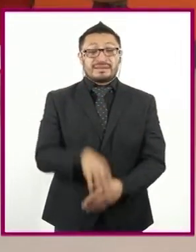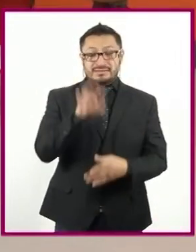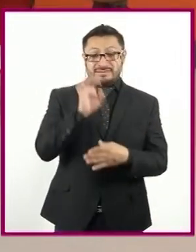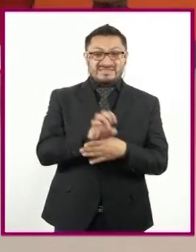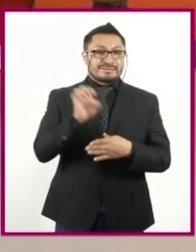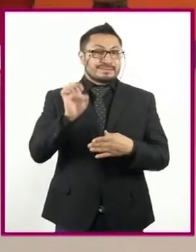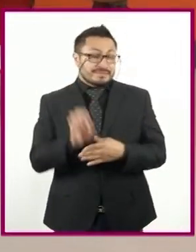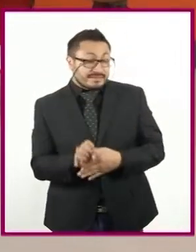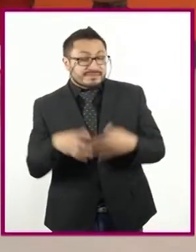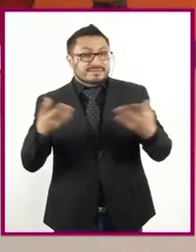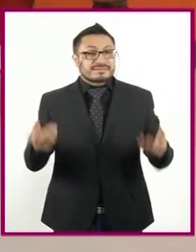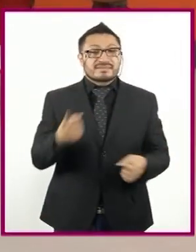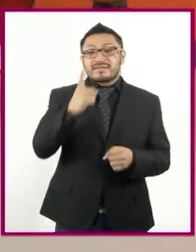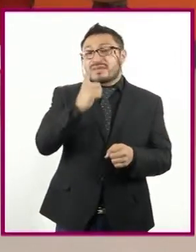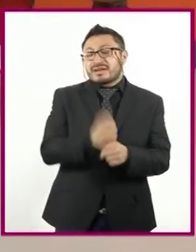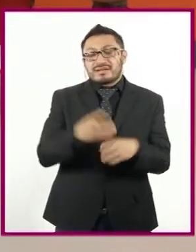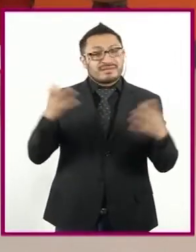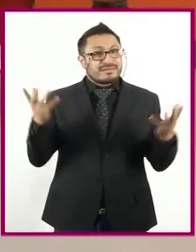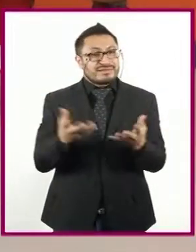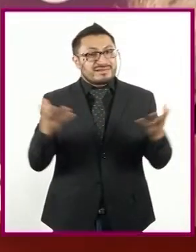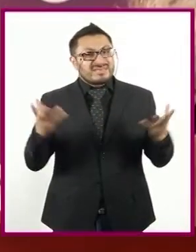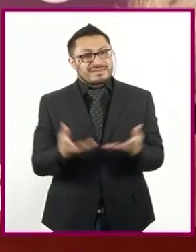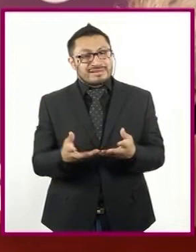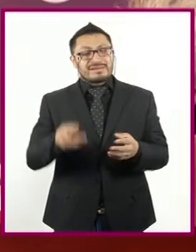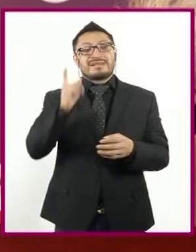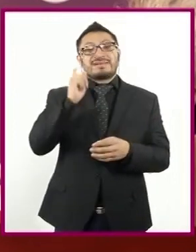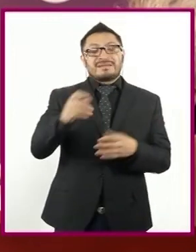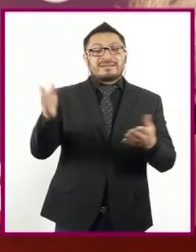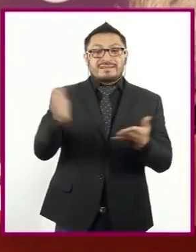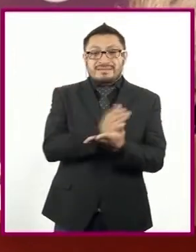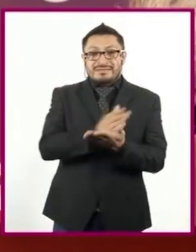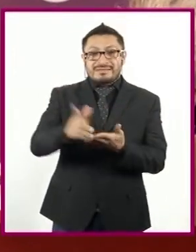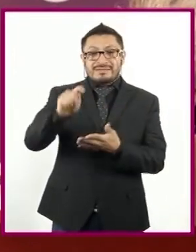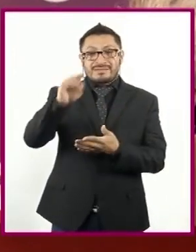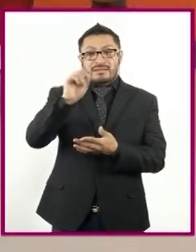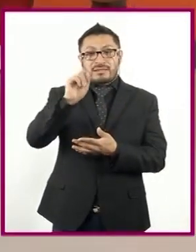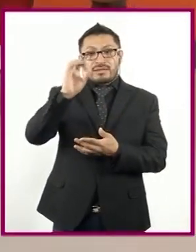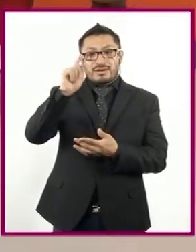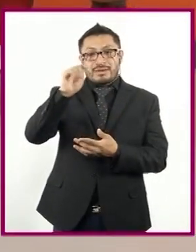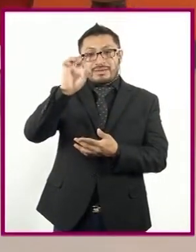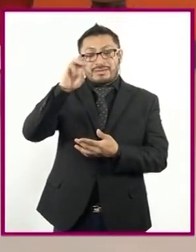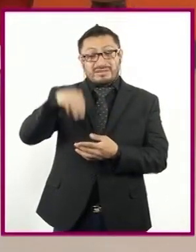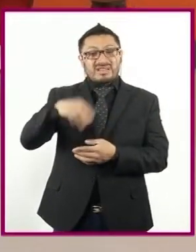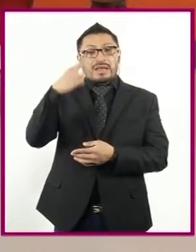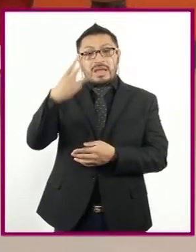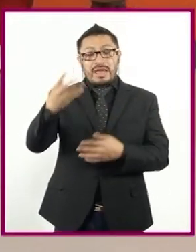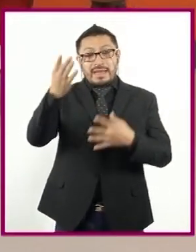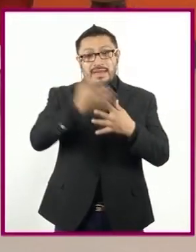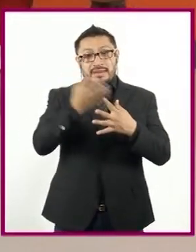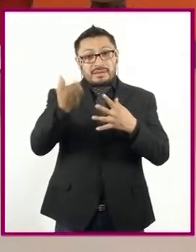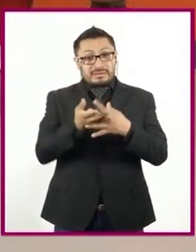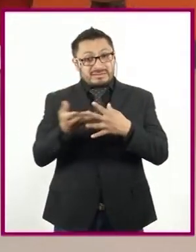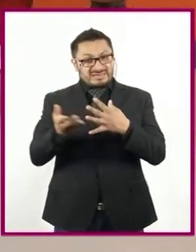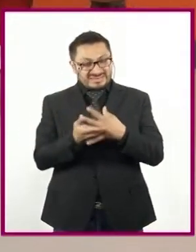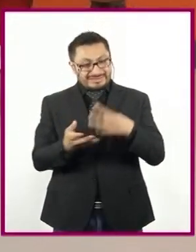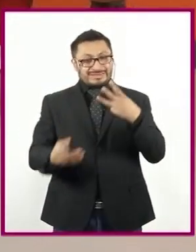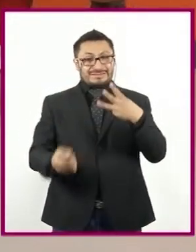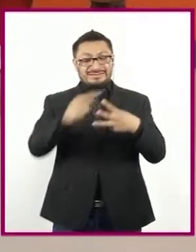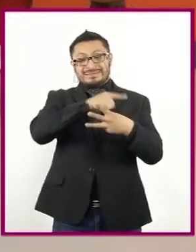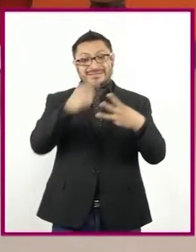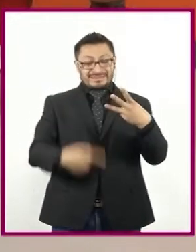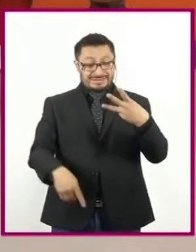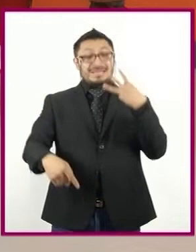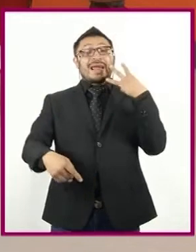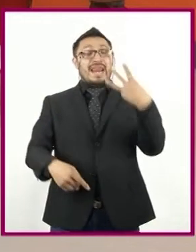Entonces, lo primero que tenemos que realizar será la división de nuestro tótem en 3 partes, que serán 3 cajas de